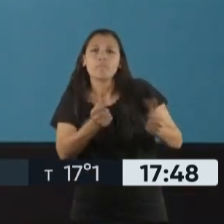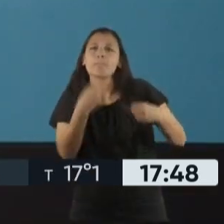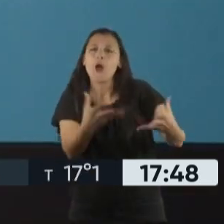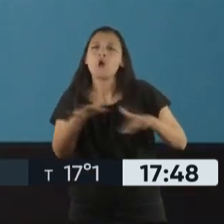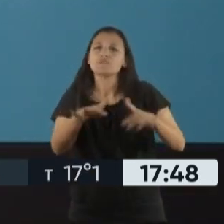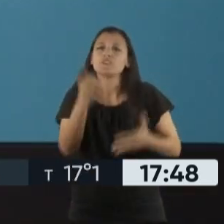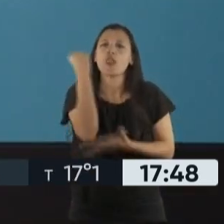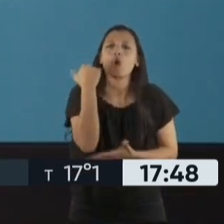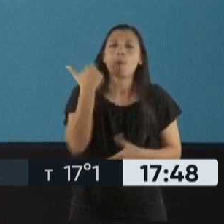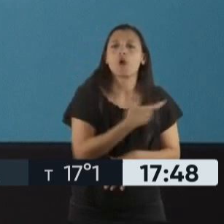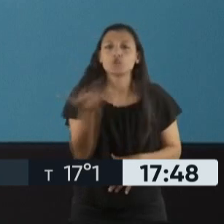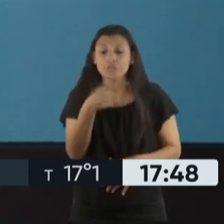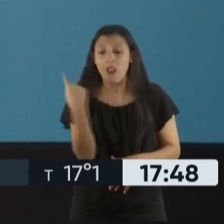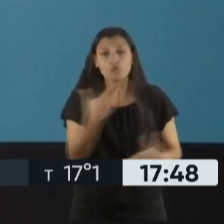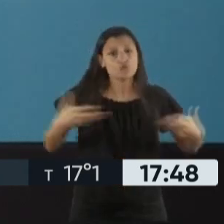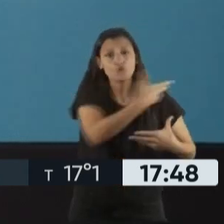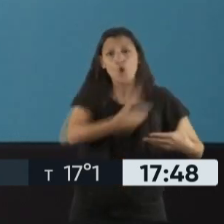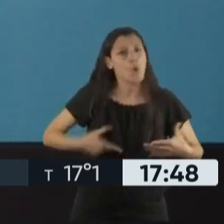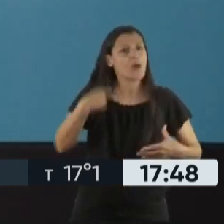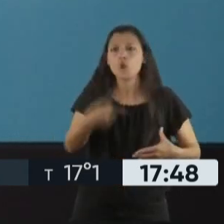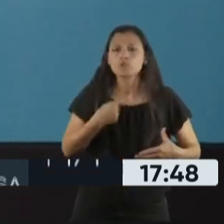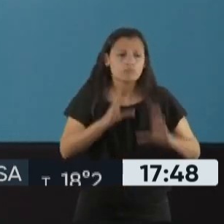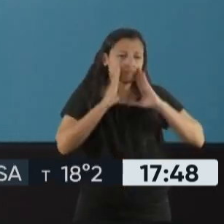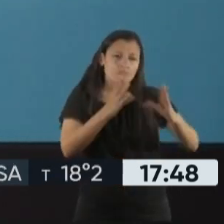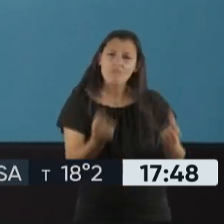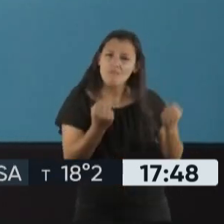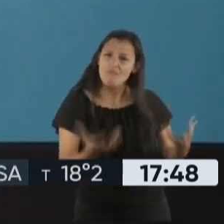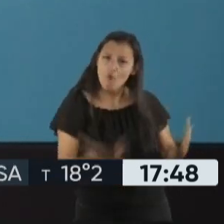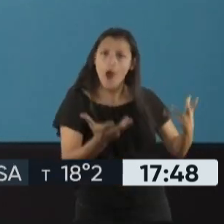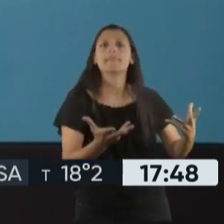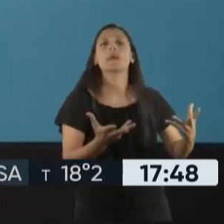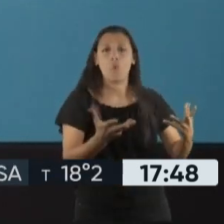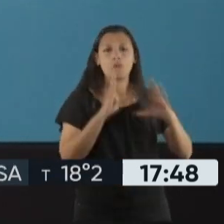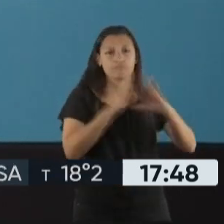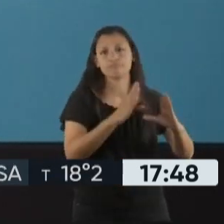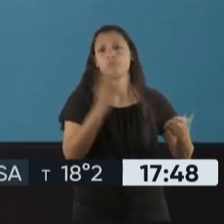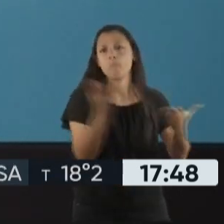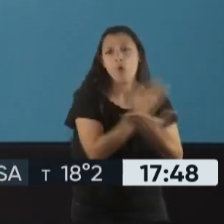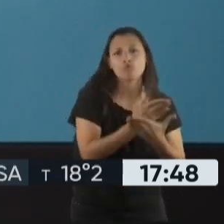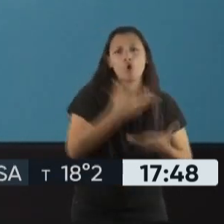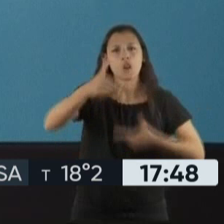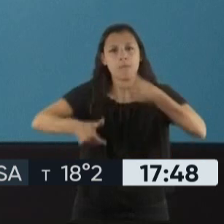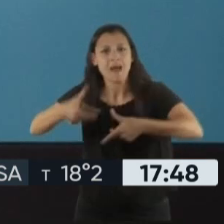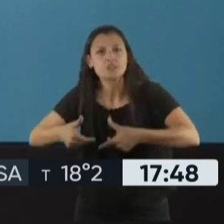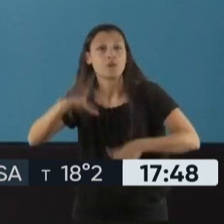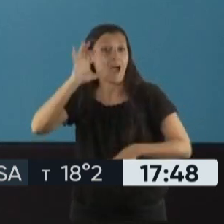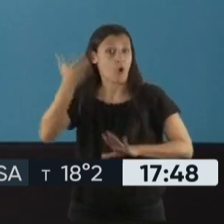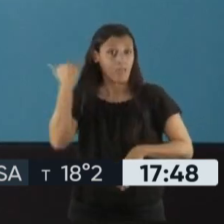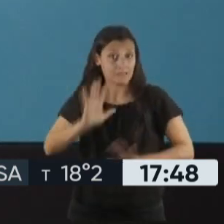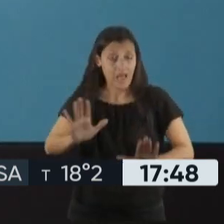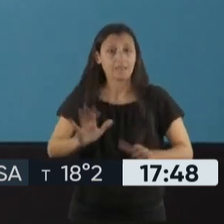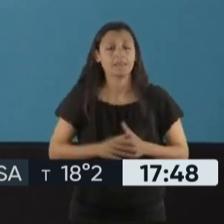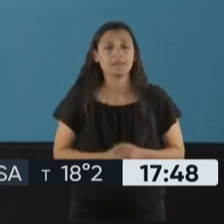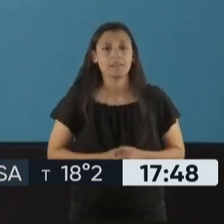productivo, nuestro gobierno siempre apuntó a ir fortaleciendo el tejido productivo y las condiciones de inversión. Recordemos, por ejemplo, que